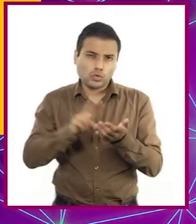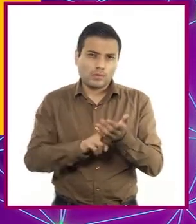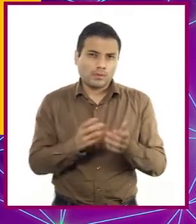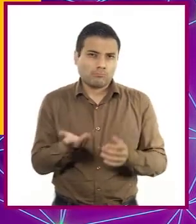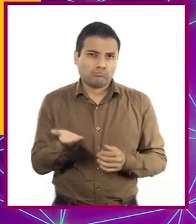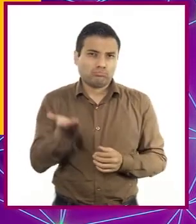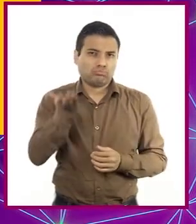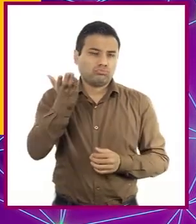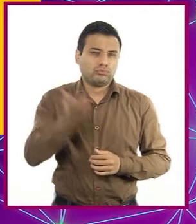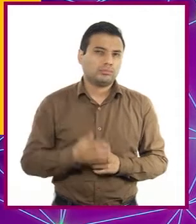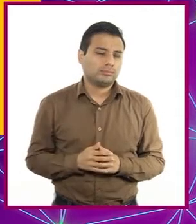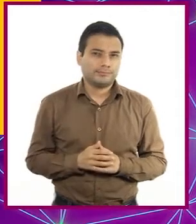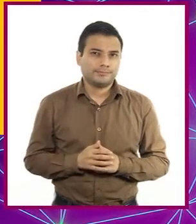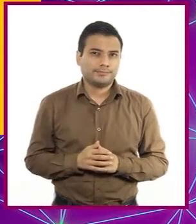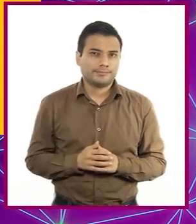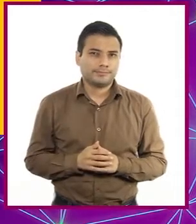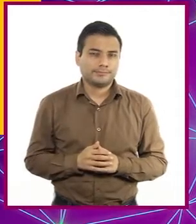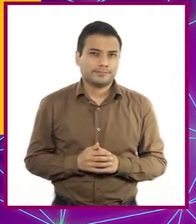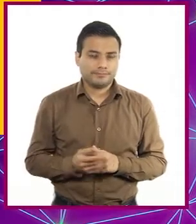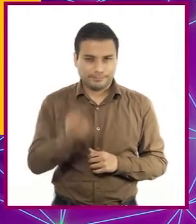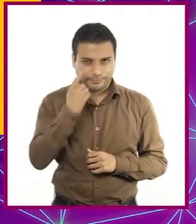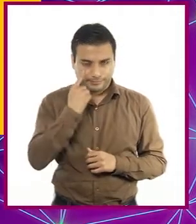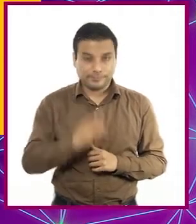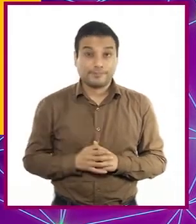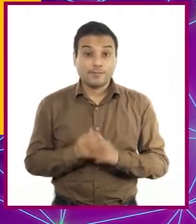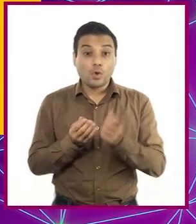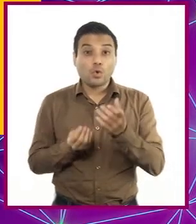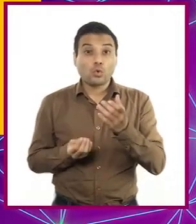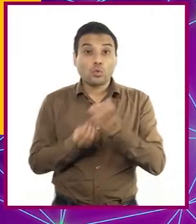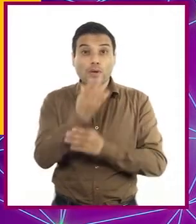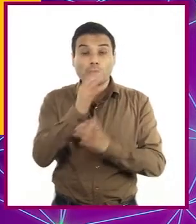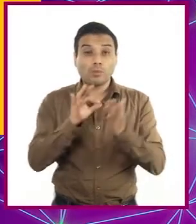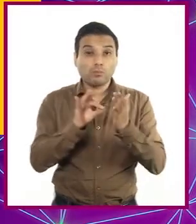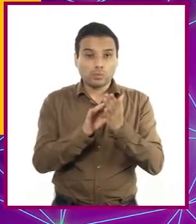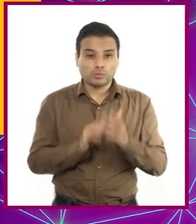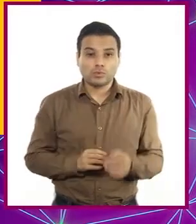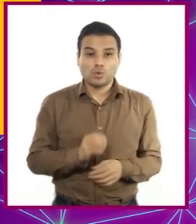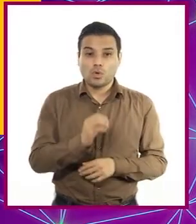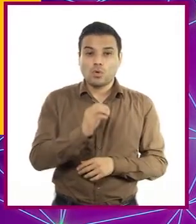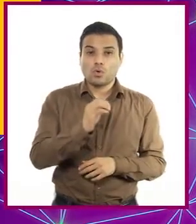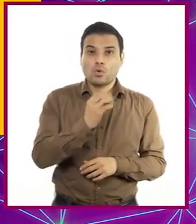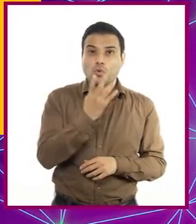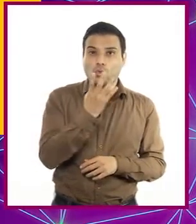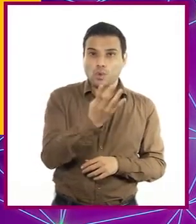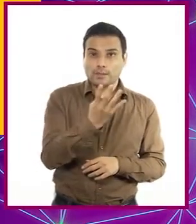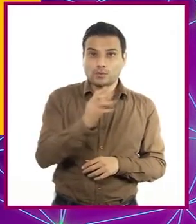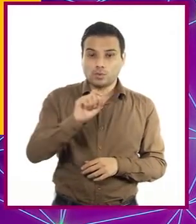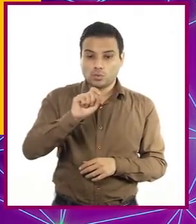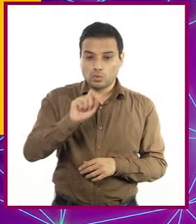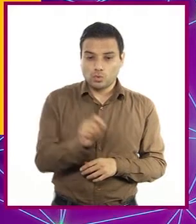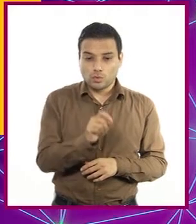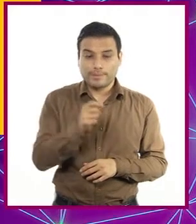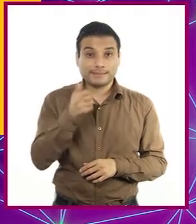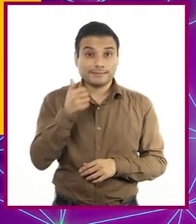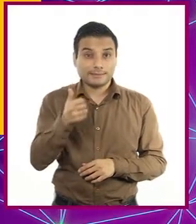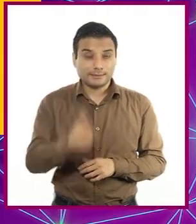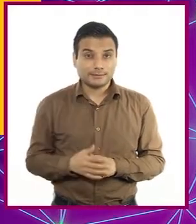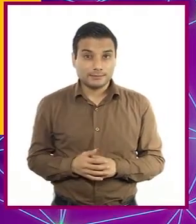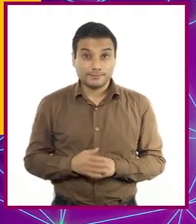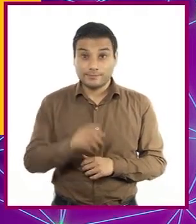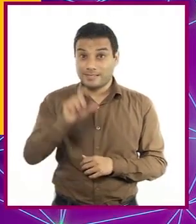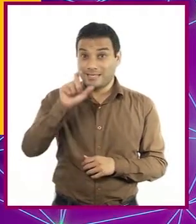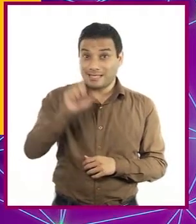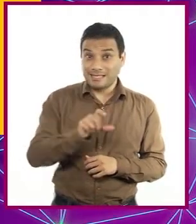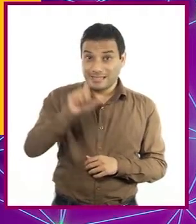doble. Ahora, la nueva coordenada es 4,6, en la cual tanto el valor de